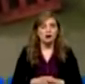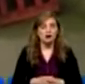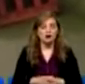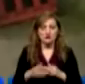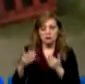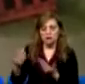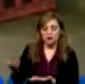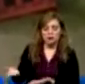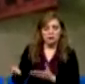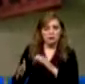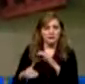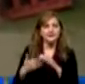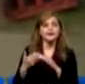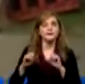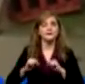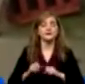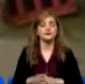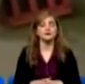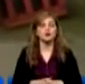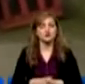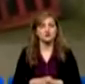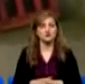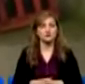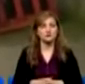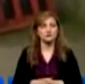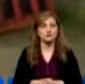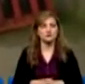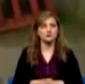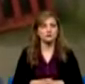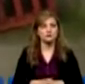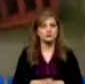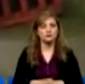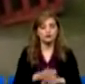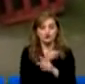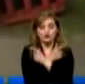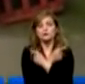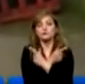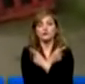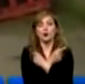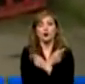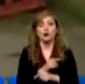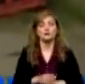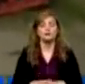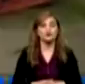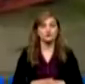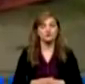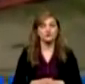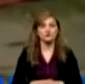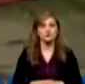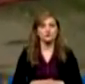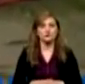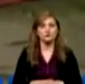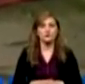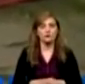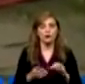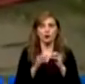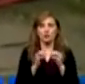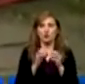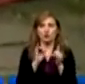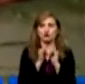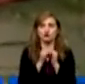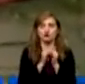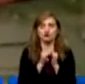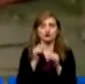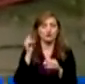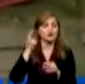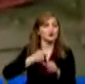correo electrónico de primera mano @teleamazonas.com, nuestro Twitter @24horasUIO y nuestro número de WhatsApp solo